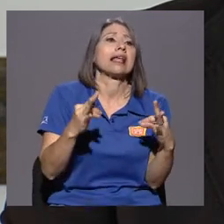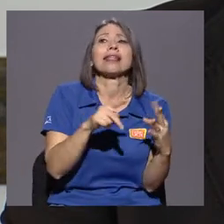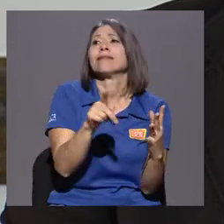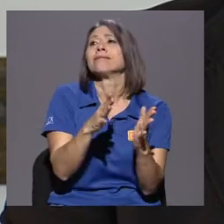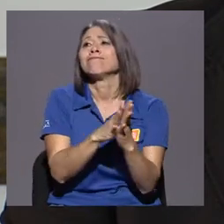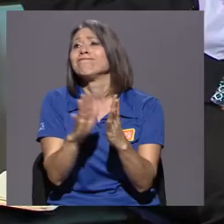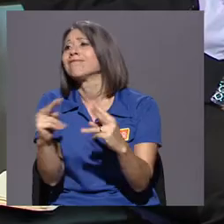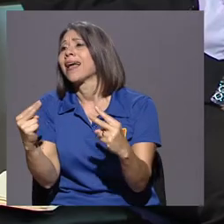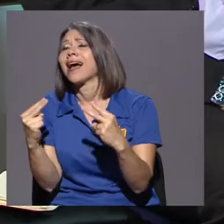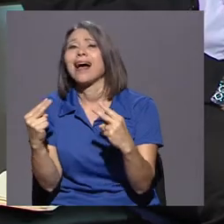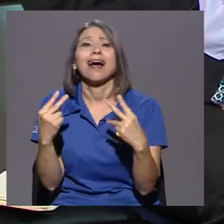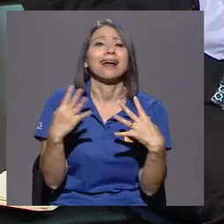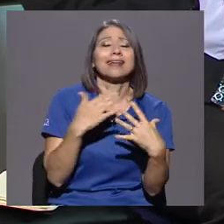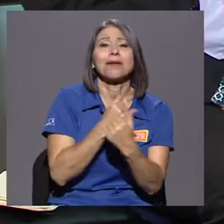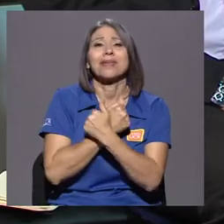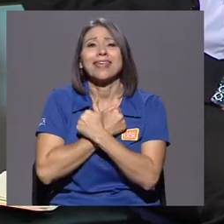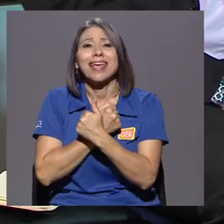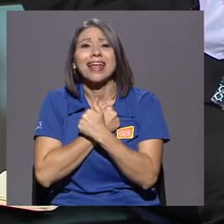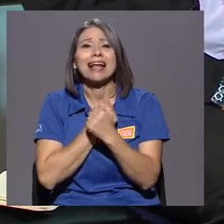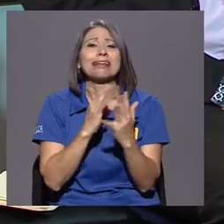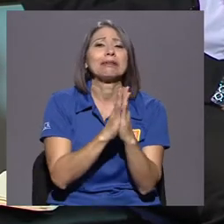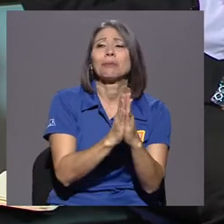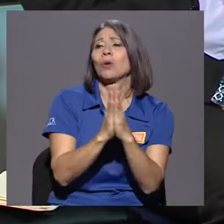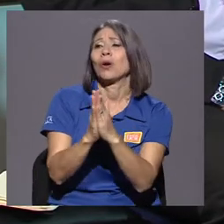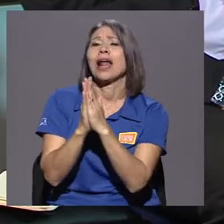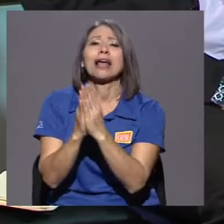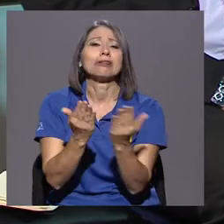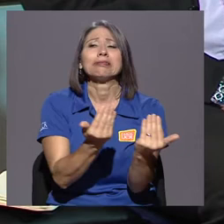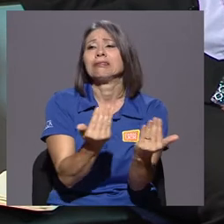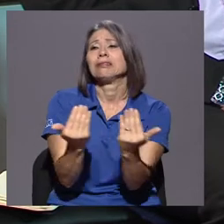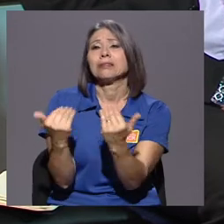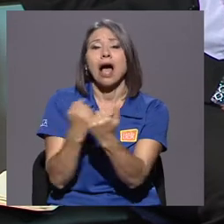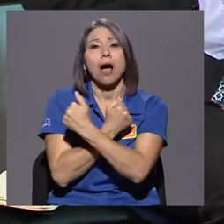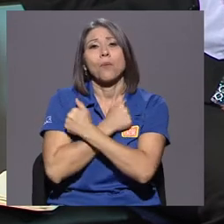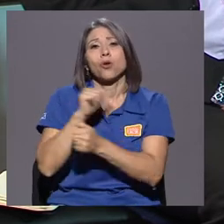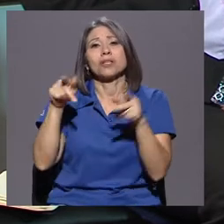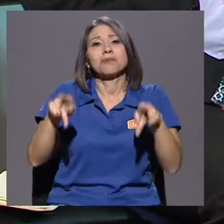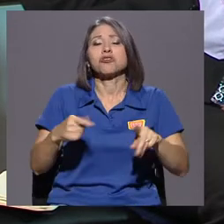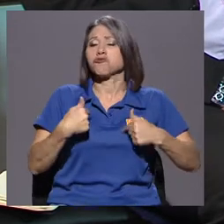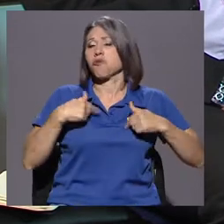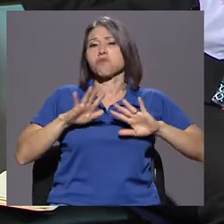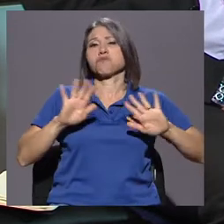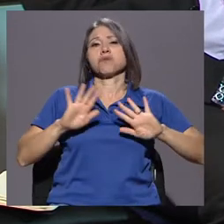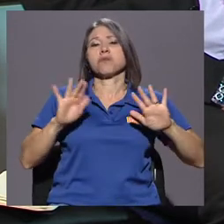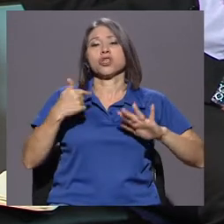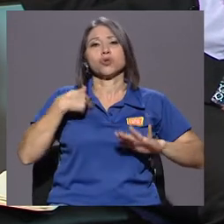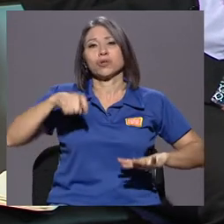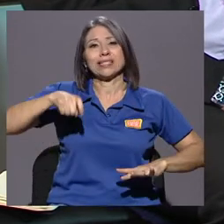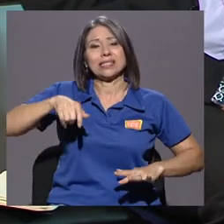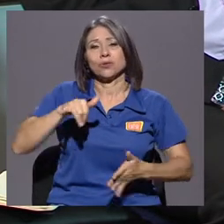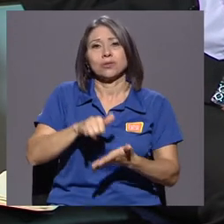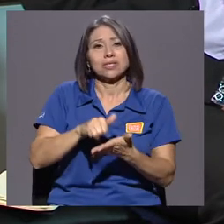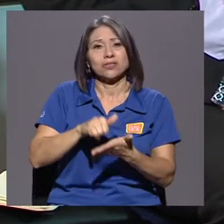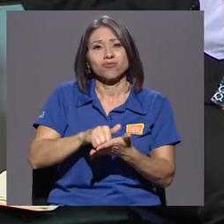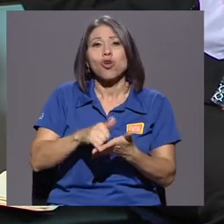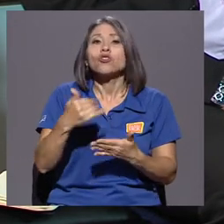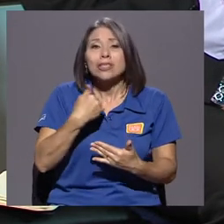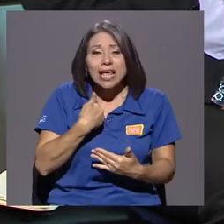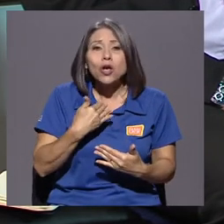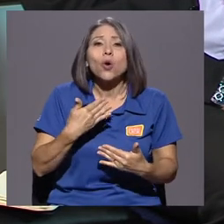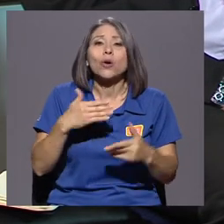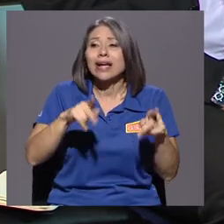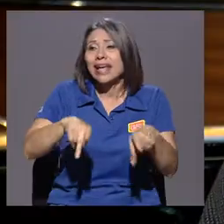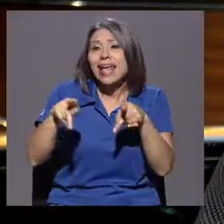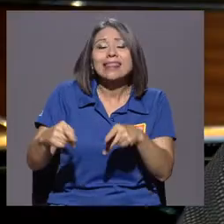quieran y extorsionando el amor de los demás no es mi caso yo no necesito eso yo tengo a la gente que me quiere